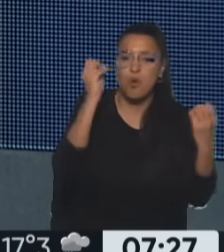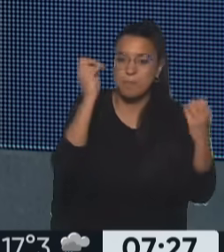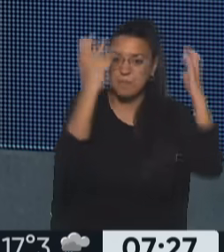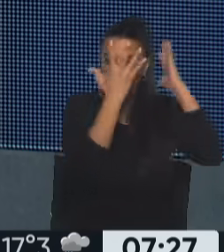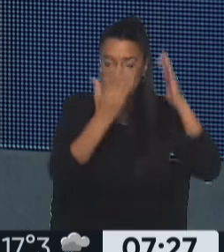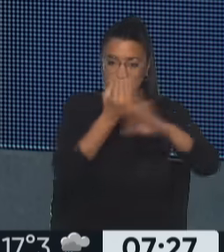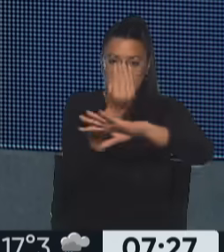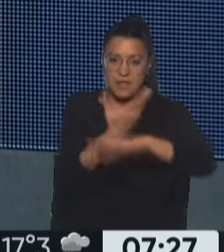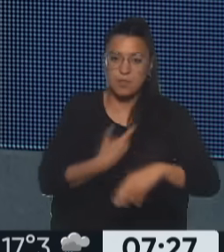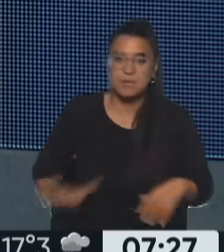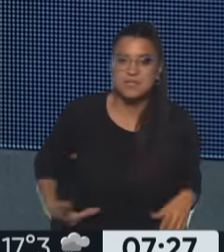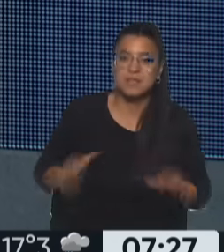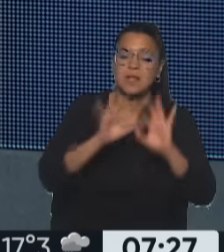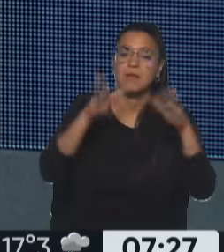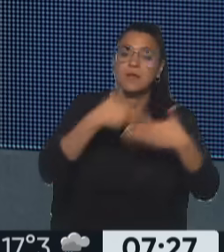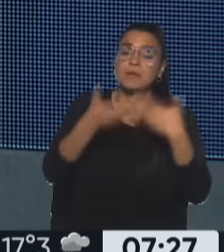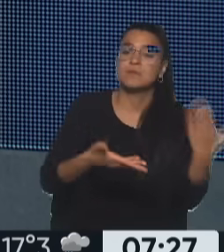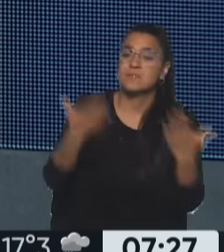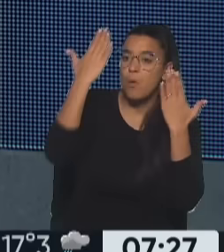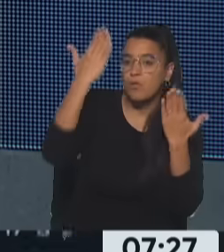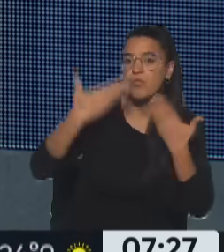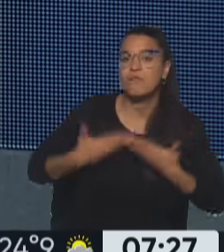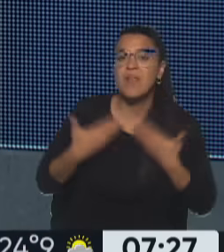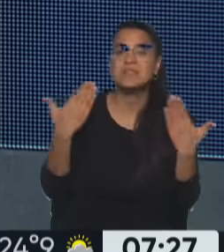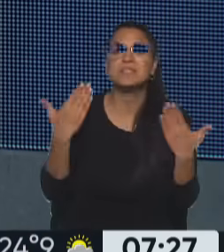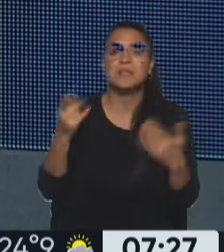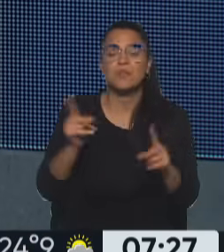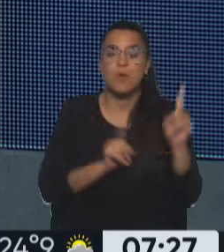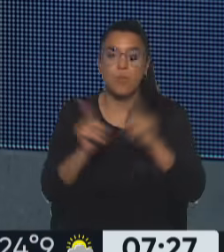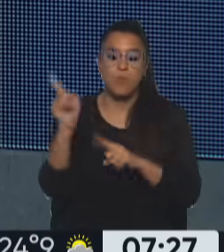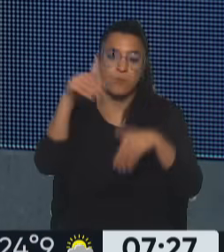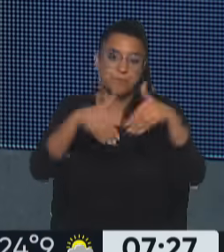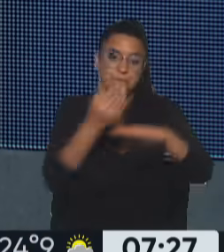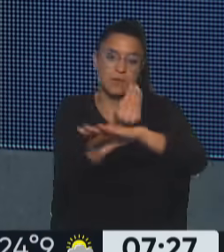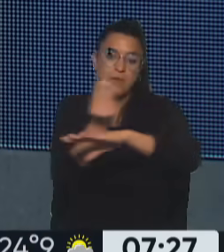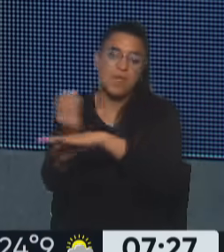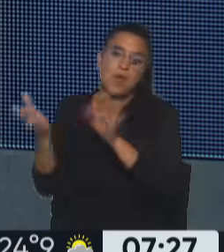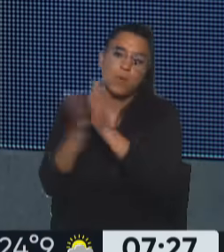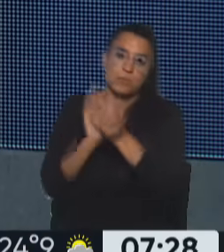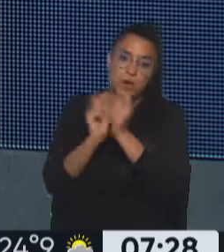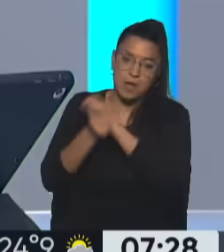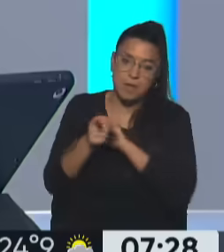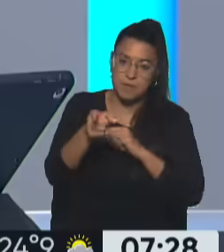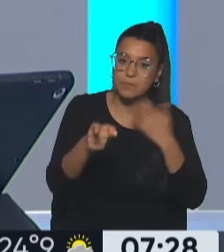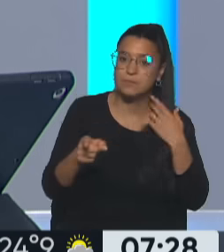candidato presidente de La Libertad Avanza, saludando y felicitando a quienes habían resultado electos como candidatos de Juntos por el Cambio. Y ahí